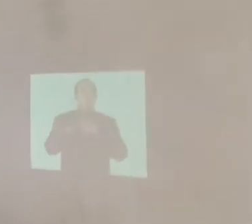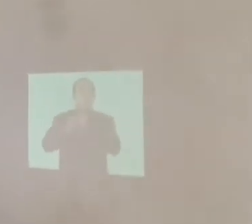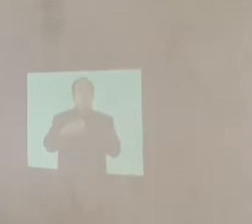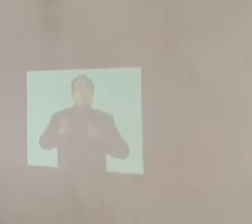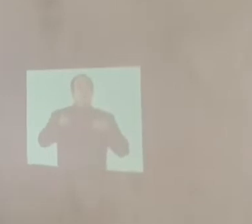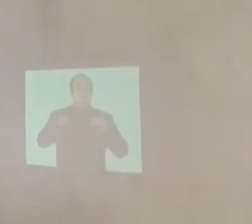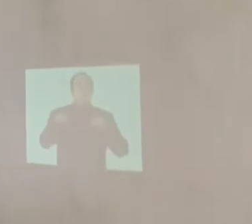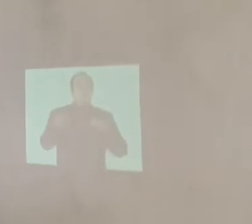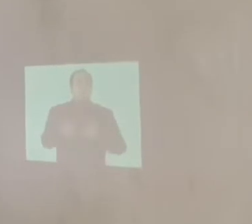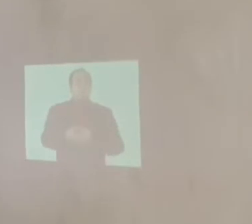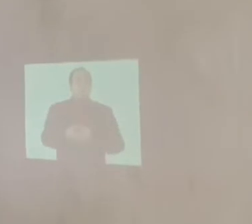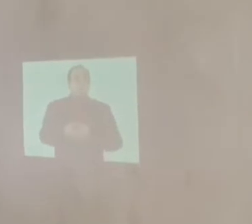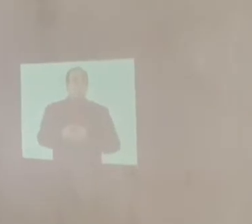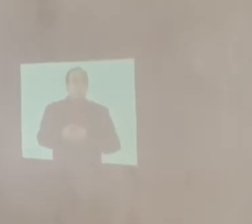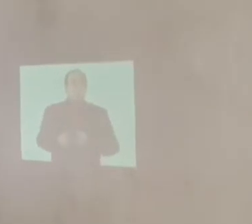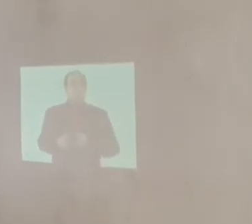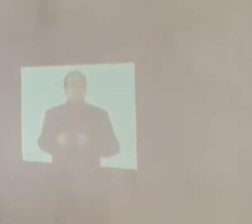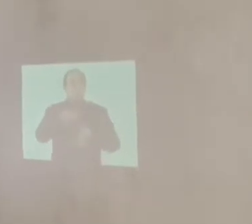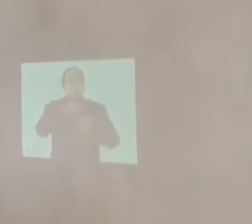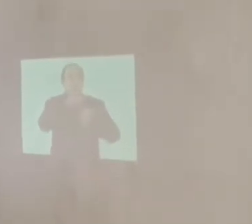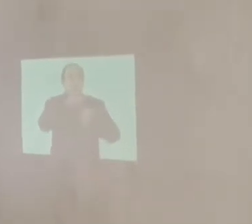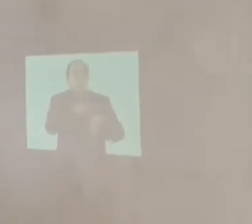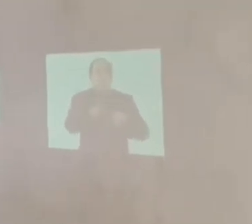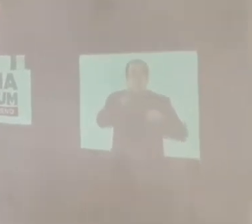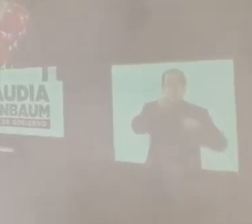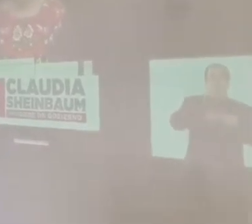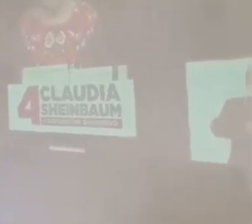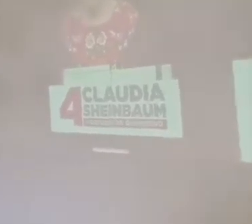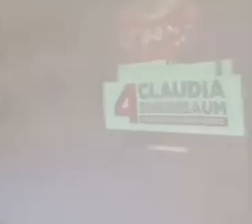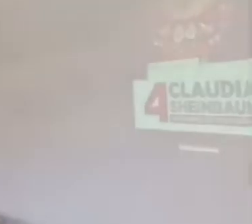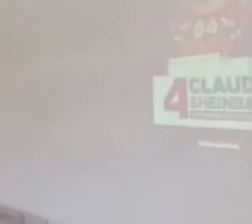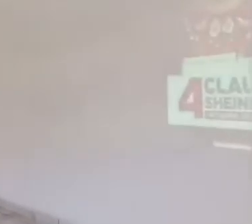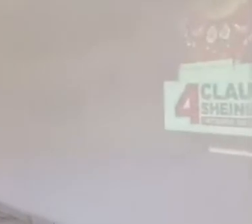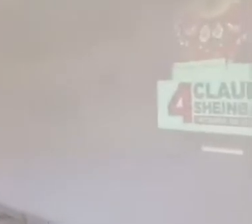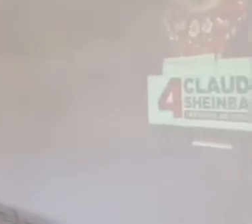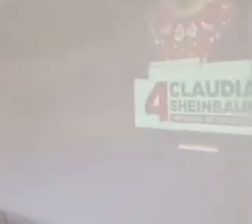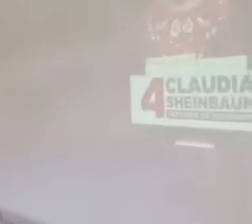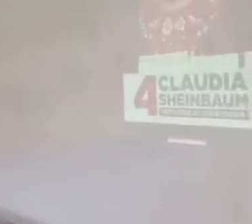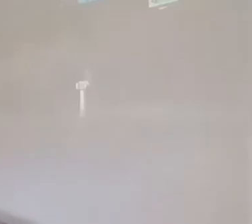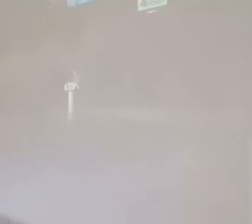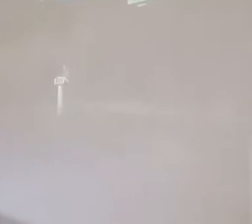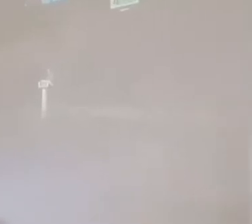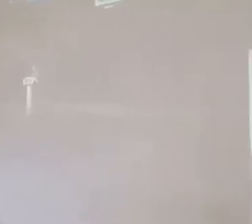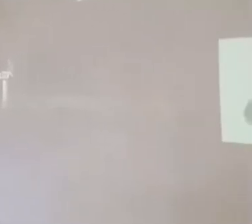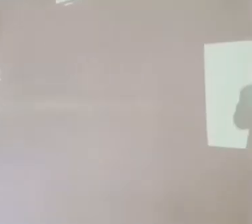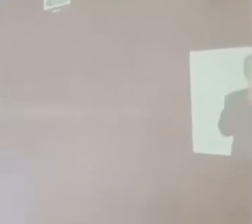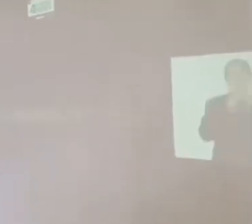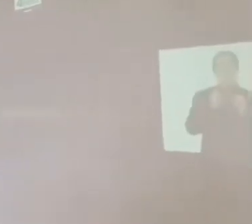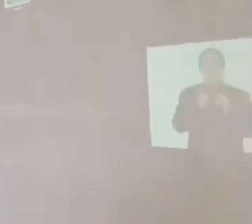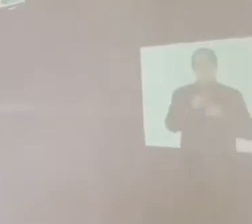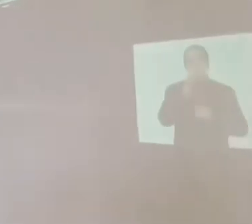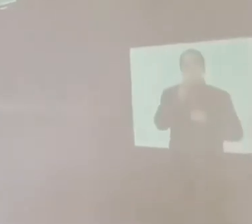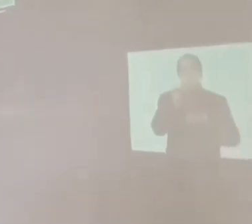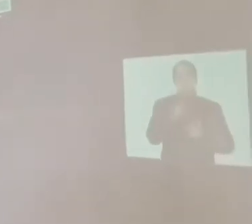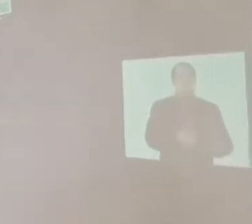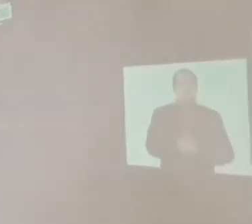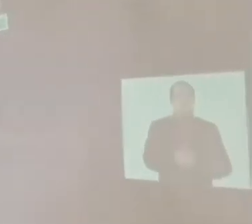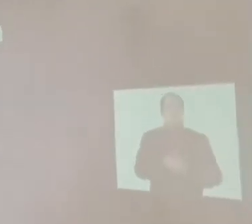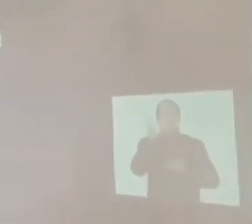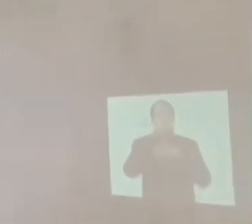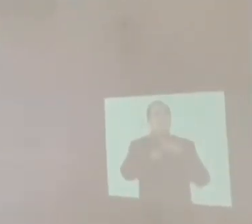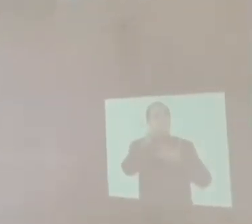jóvenes se acerquen a las prácticas delictivas o incluso salgan de ellas. El programa Sí Empezar y Sí a la